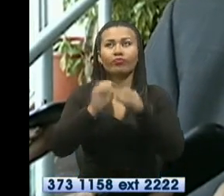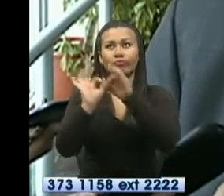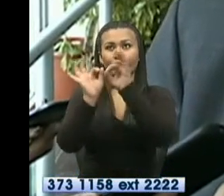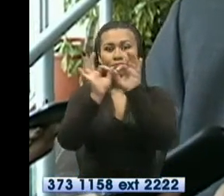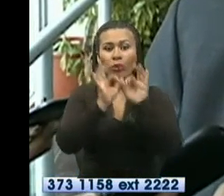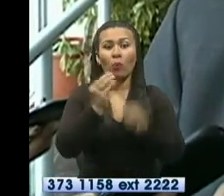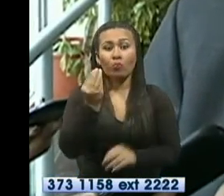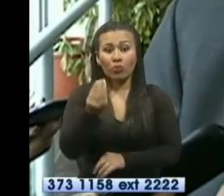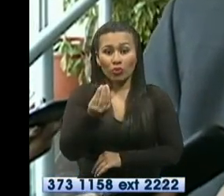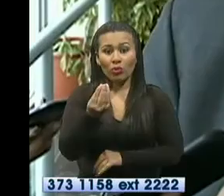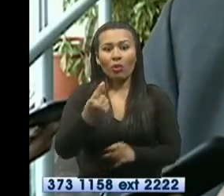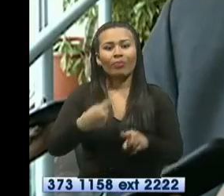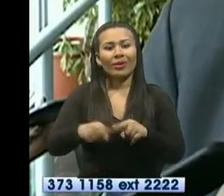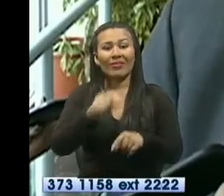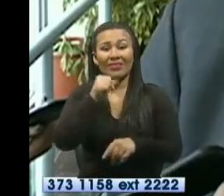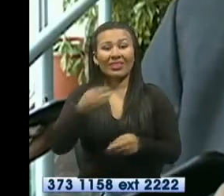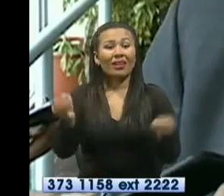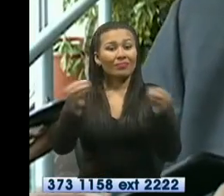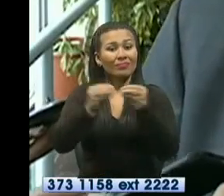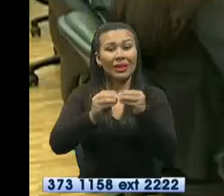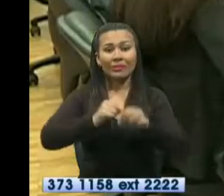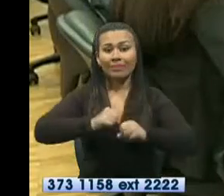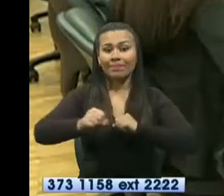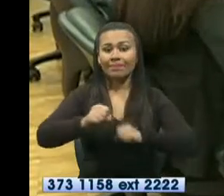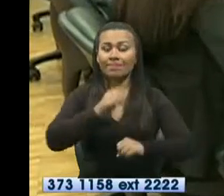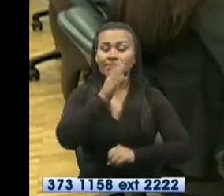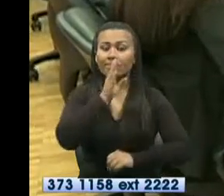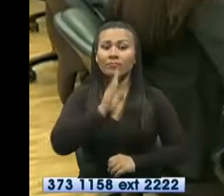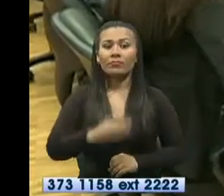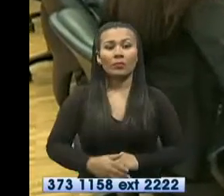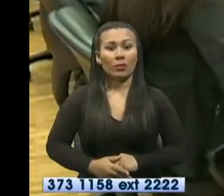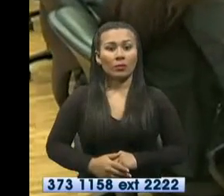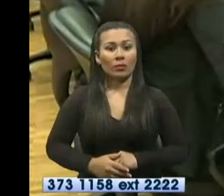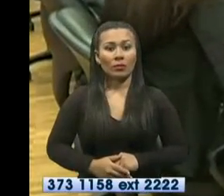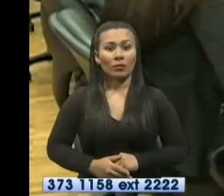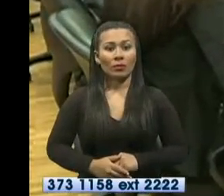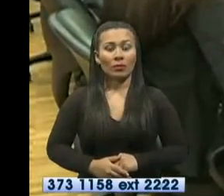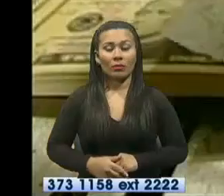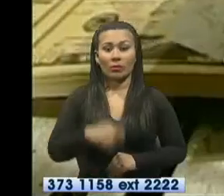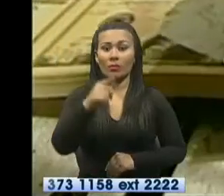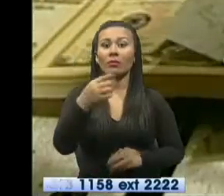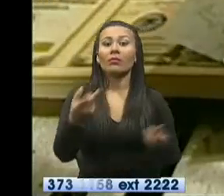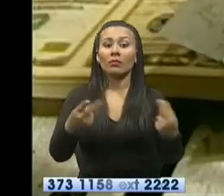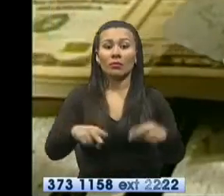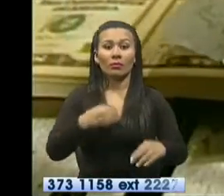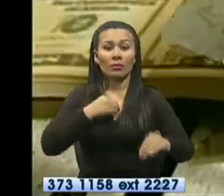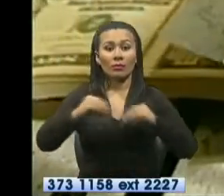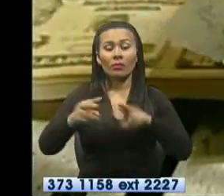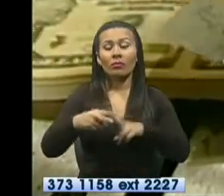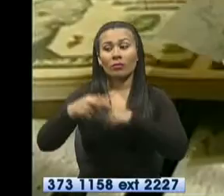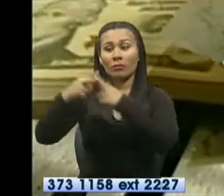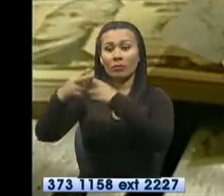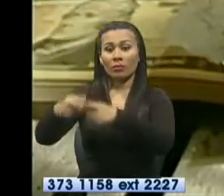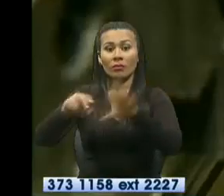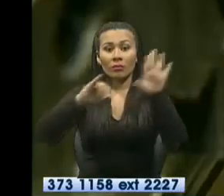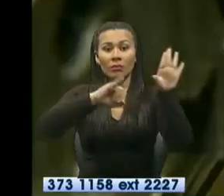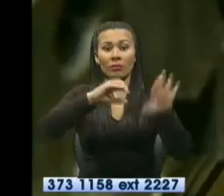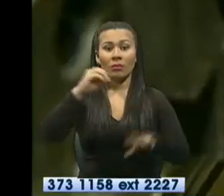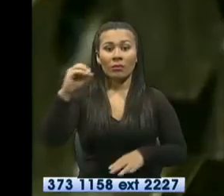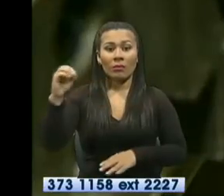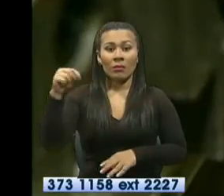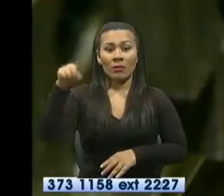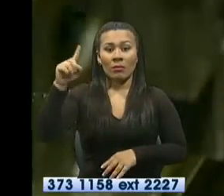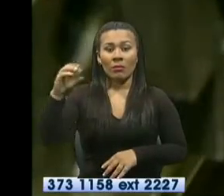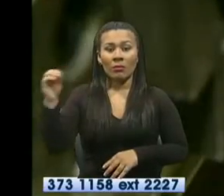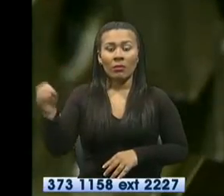ni sustancial, pero por alguna parte hay que empezar. Desde País se afirma que se deberán activar líneas de crédito por $600 millones y que